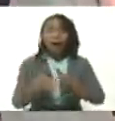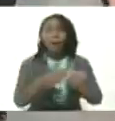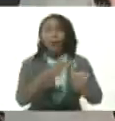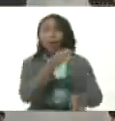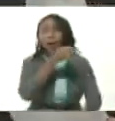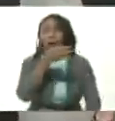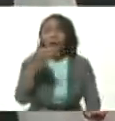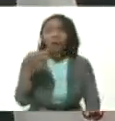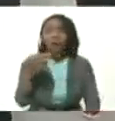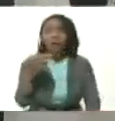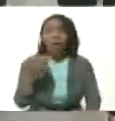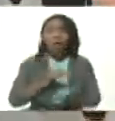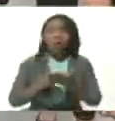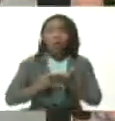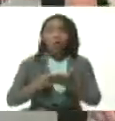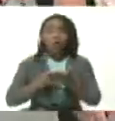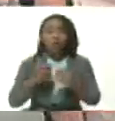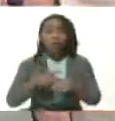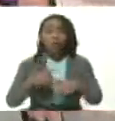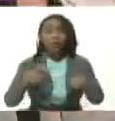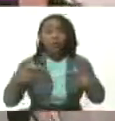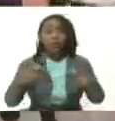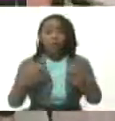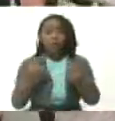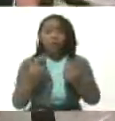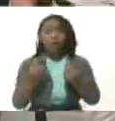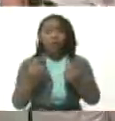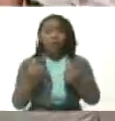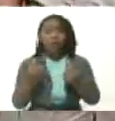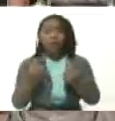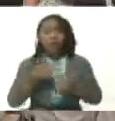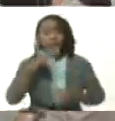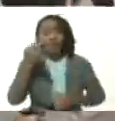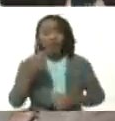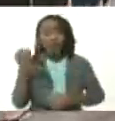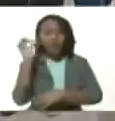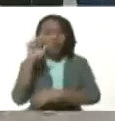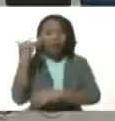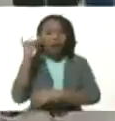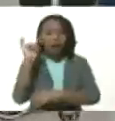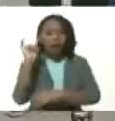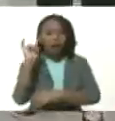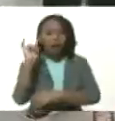correcto, la recuperación del crecimiento de la economía real. Venezuela tiene con qué,